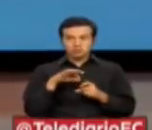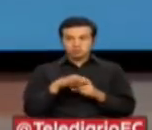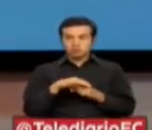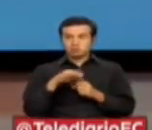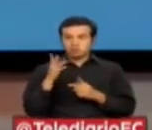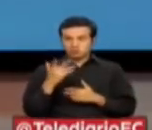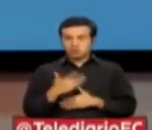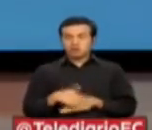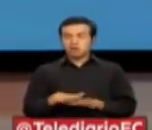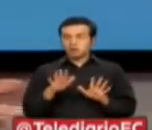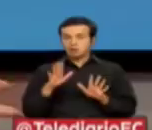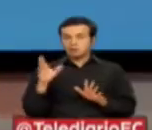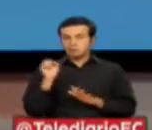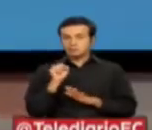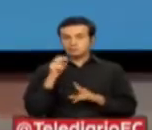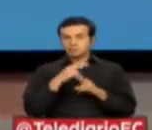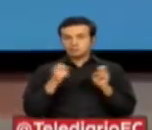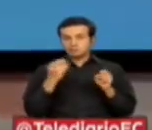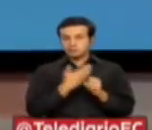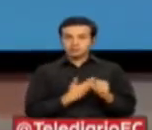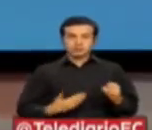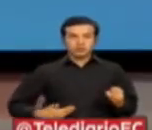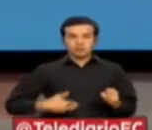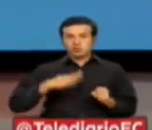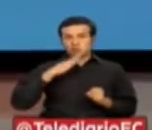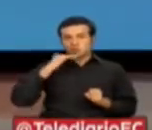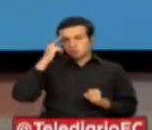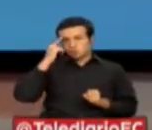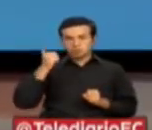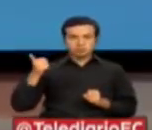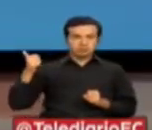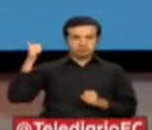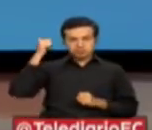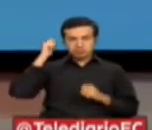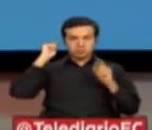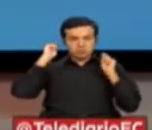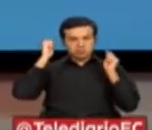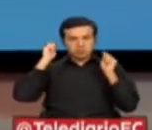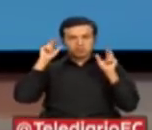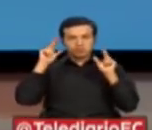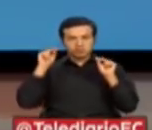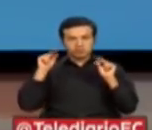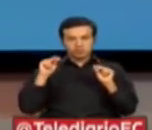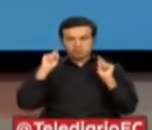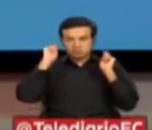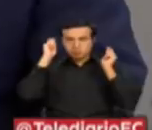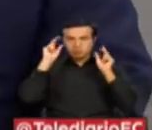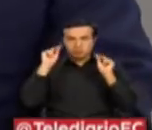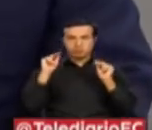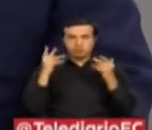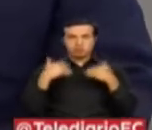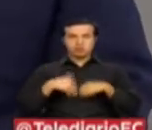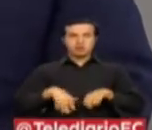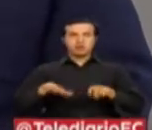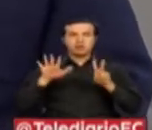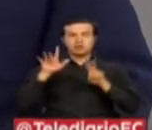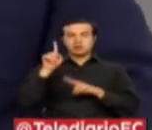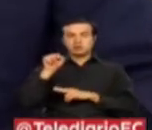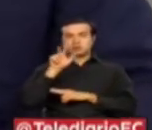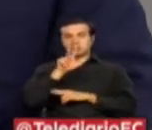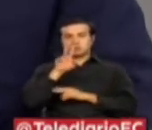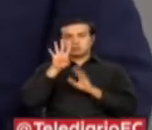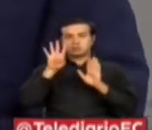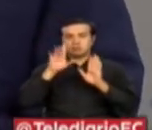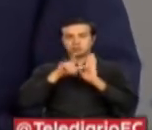consulta popular, dado que el expresidente Correa estuvo encabezando fundamentalmente la campaña por el no en la consulta. Son las 7 de la mañana con